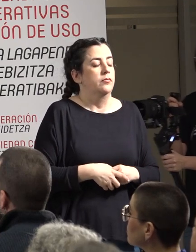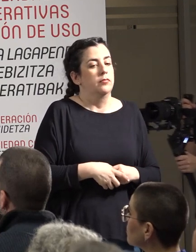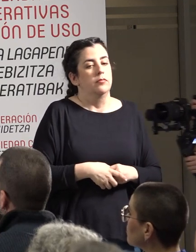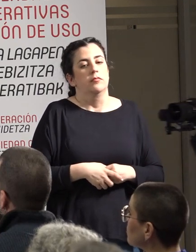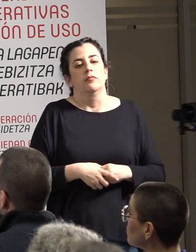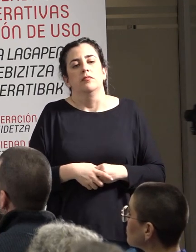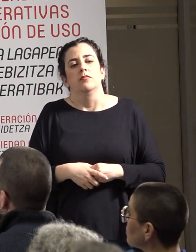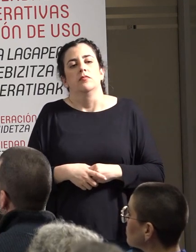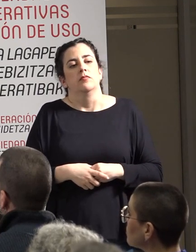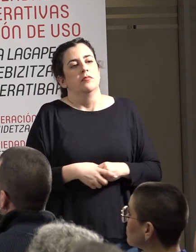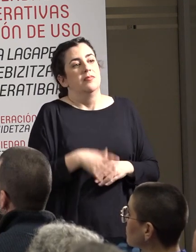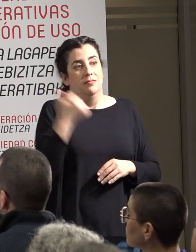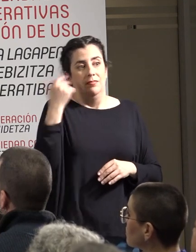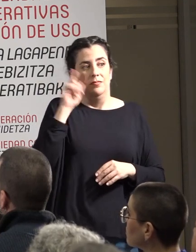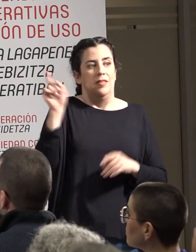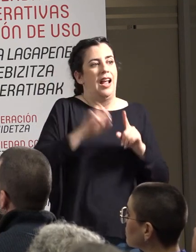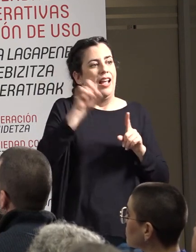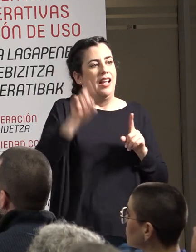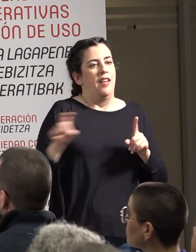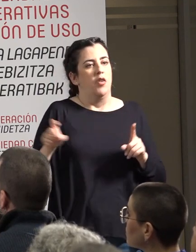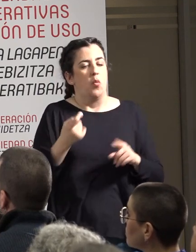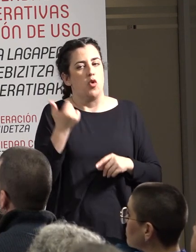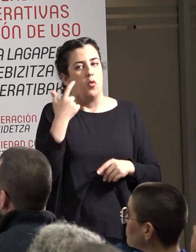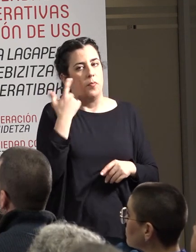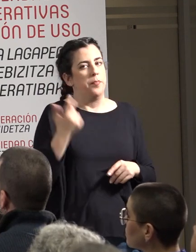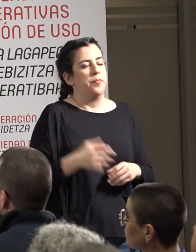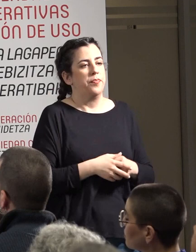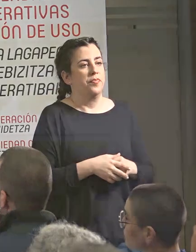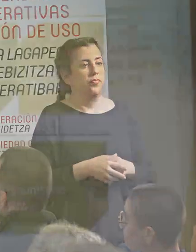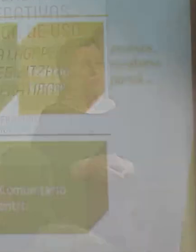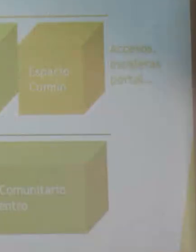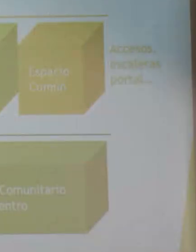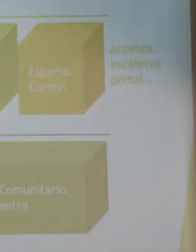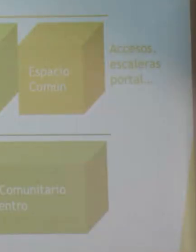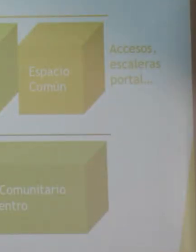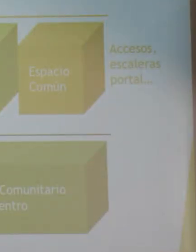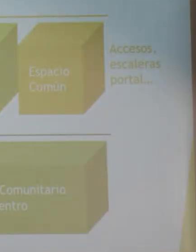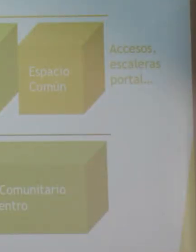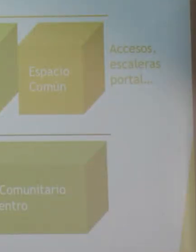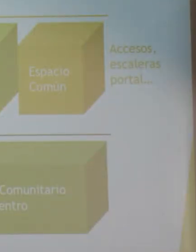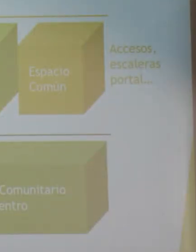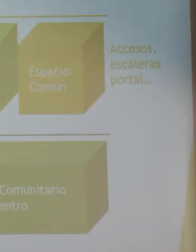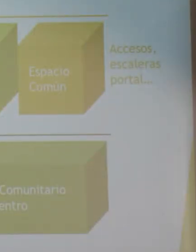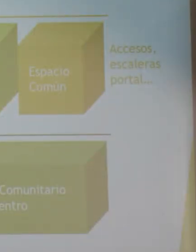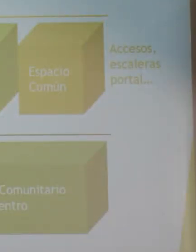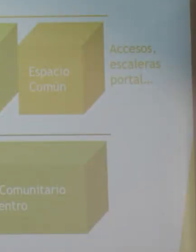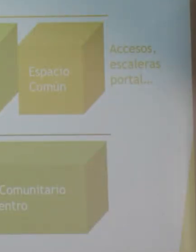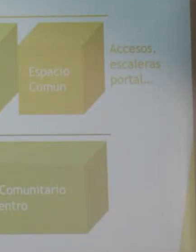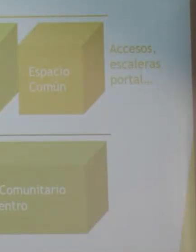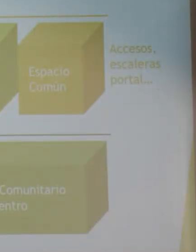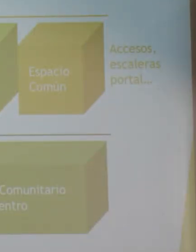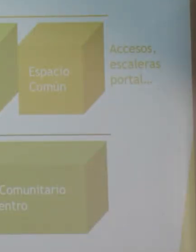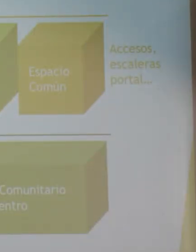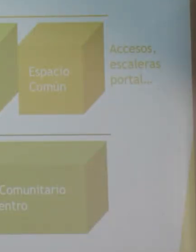Esto es un poco un gráfico para que veamos lo que estamos viviendo ahora mismo, que simplemente compartimos los espacios comunes, las escaleras, ascensor, lo básico. En